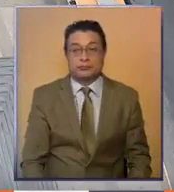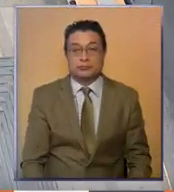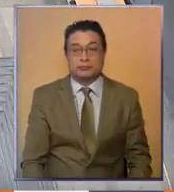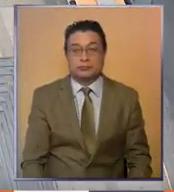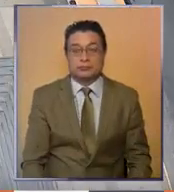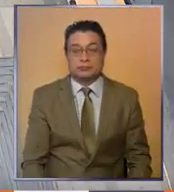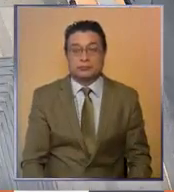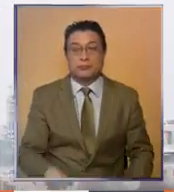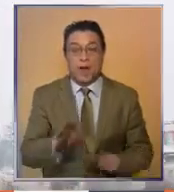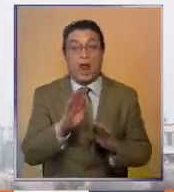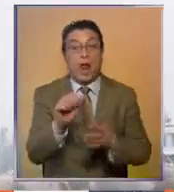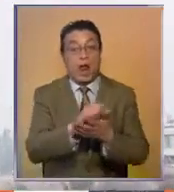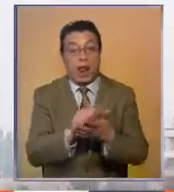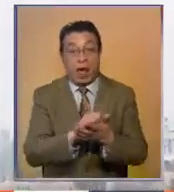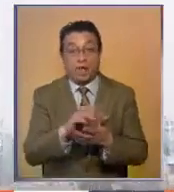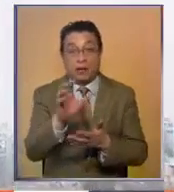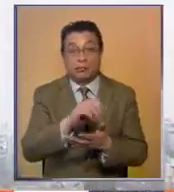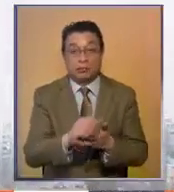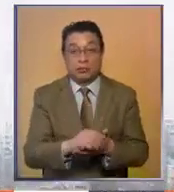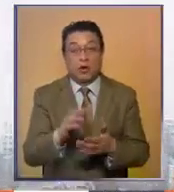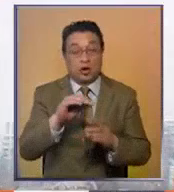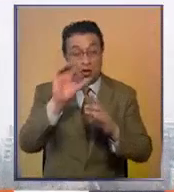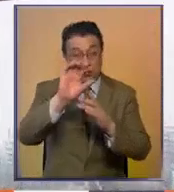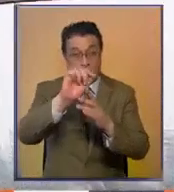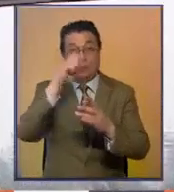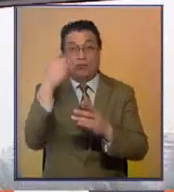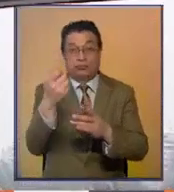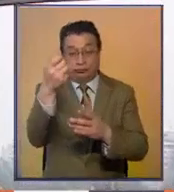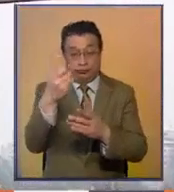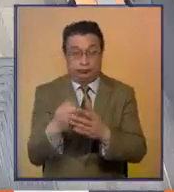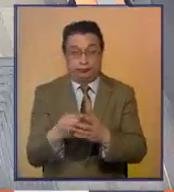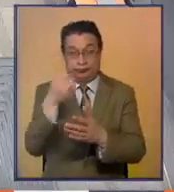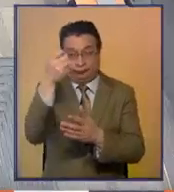Se lava. La plumilla en forma